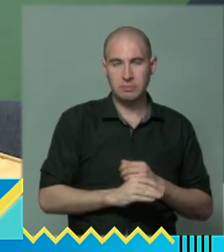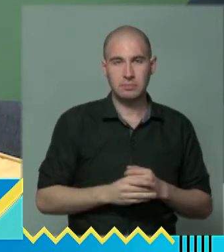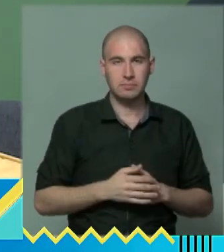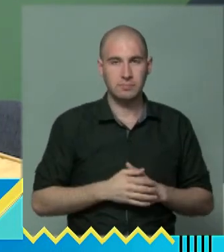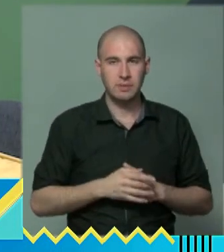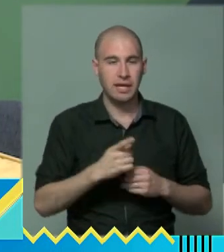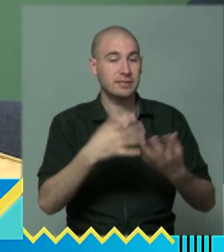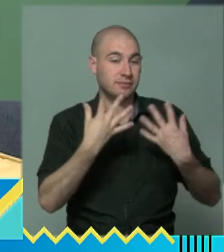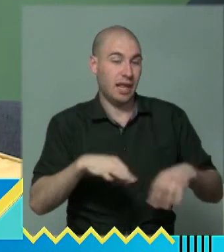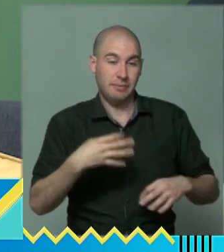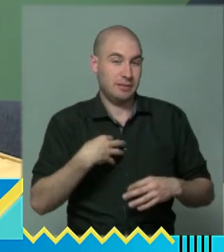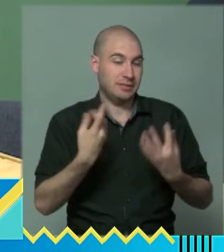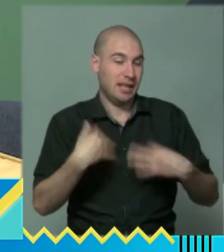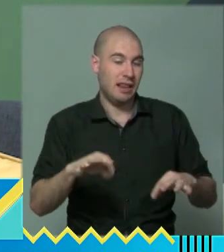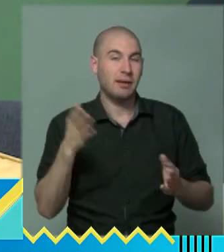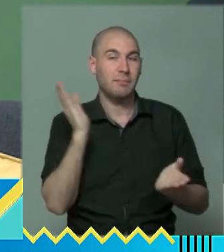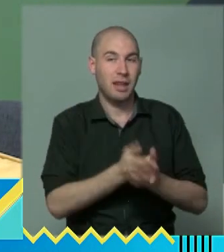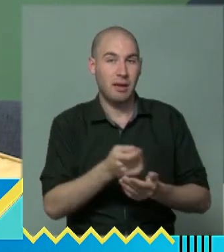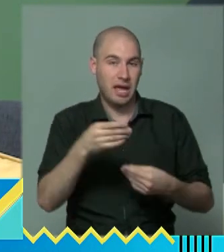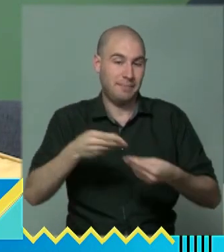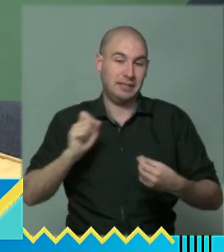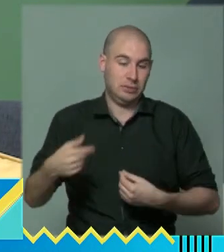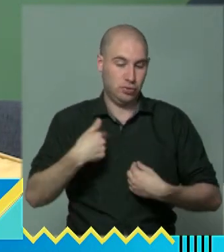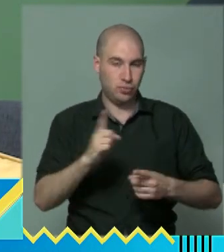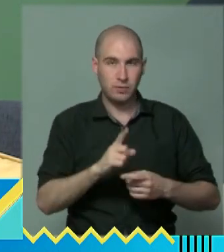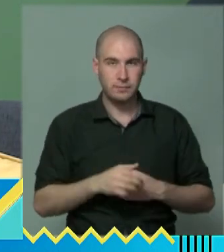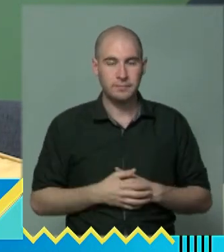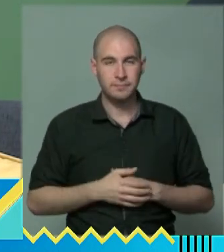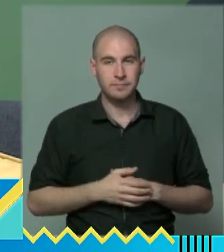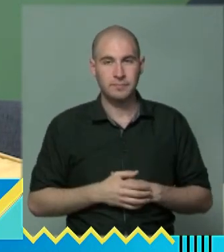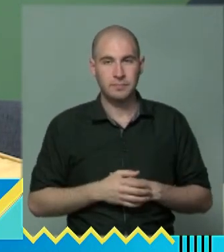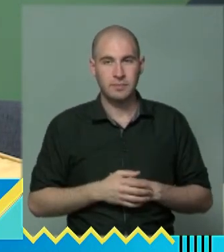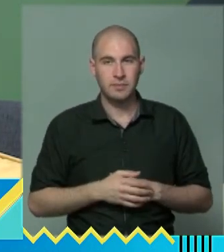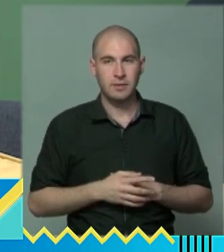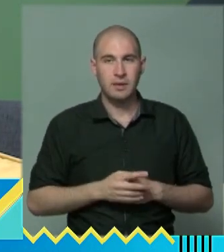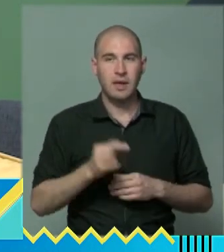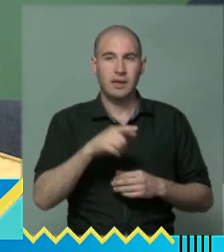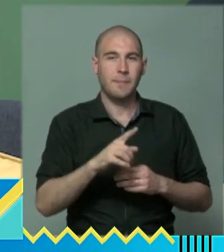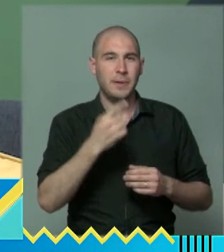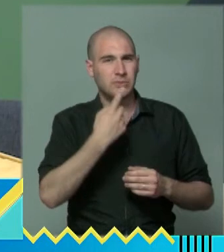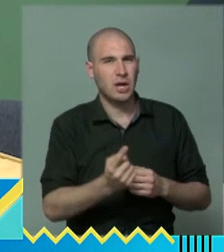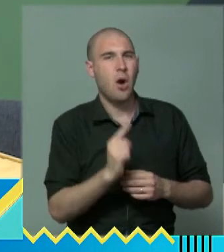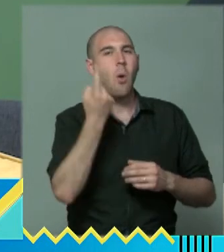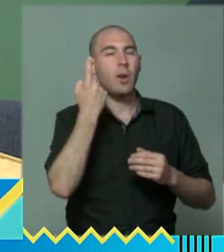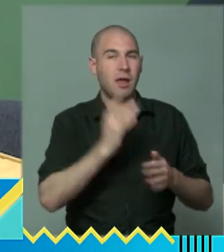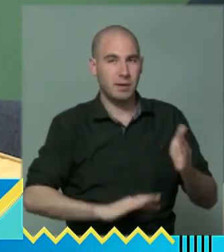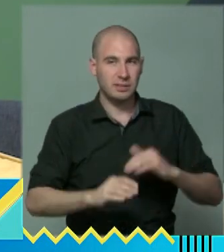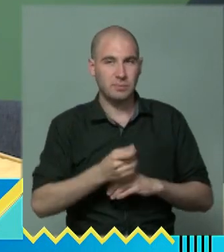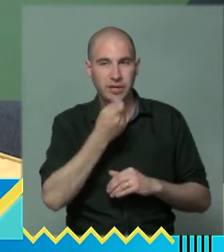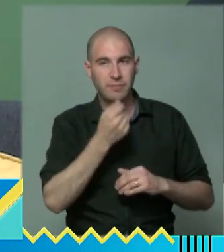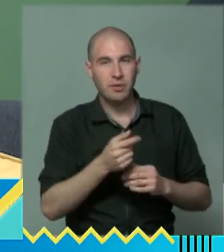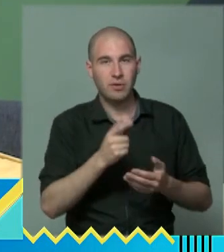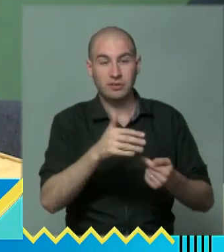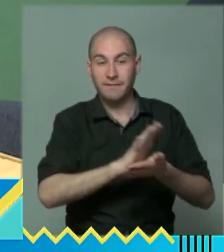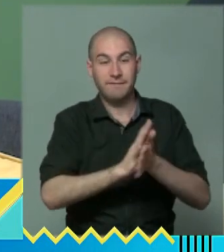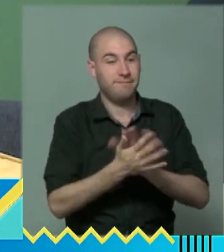poder salvarse de la situación, que la penalidad vaya para la empresa, no para él? Es una de las preguntas que nos podemos llegar a hacer y, si se quiere, uno de los